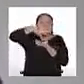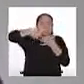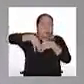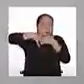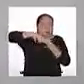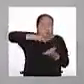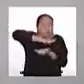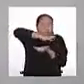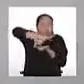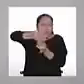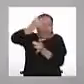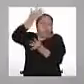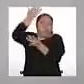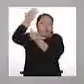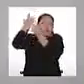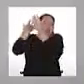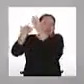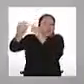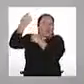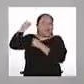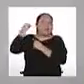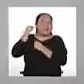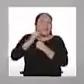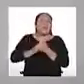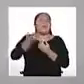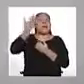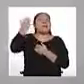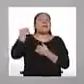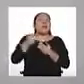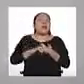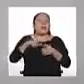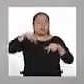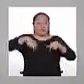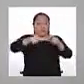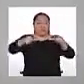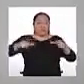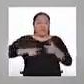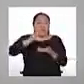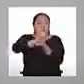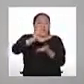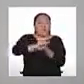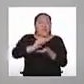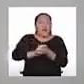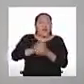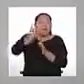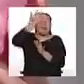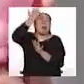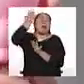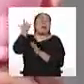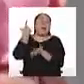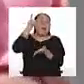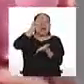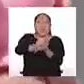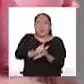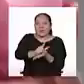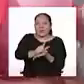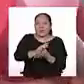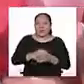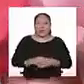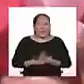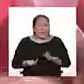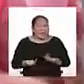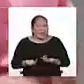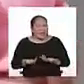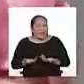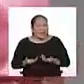hacia el pasado de nuestra ciudad capital, el pasado de Lima. ¿Qué? ¿A la